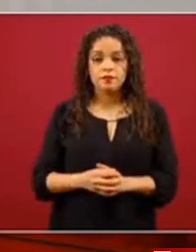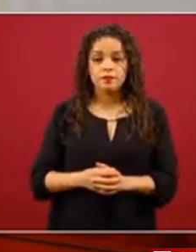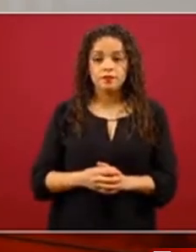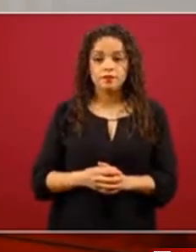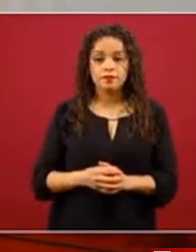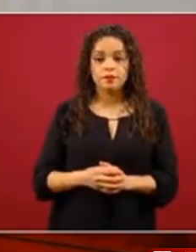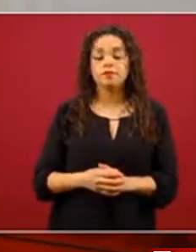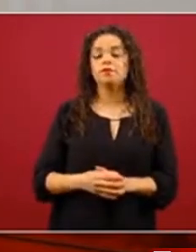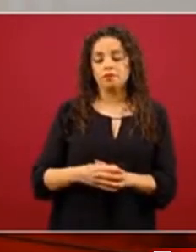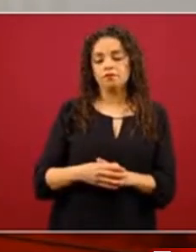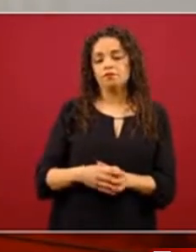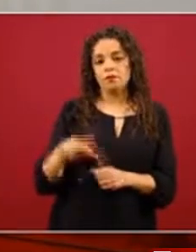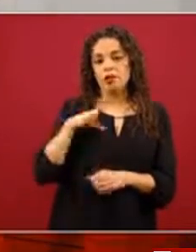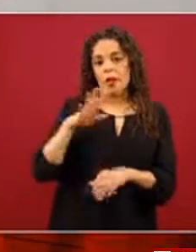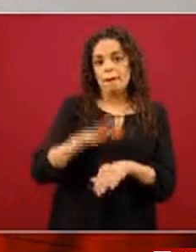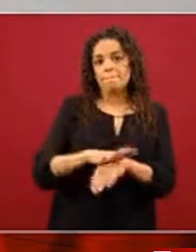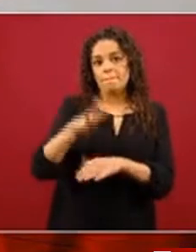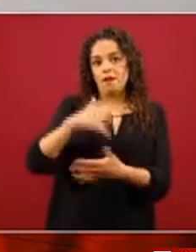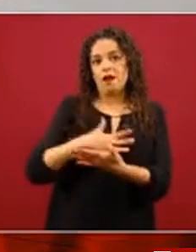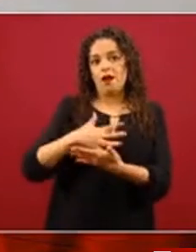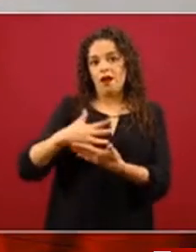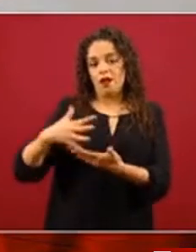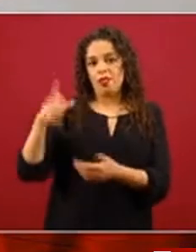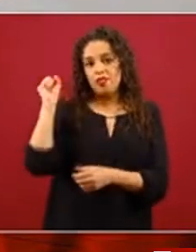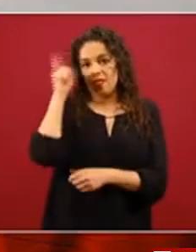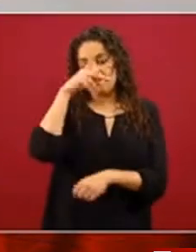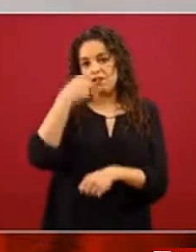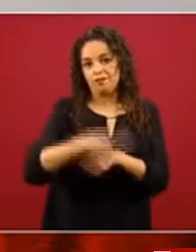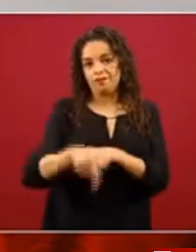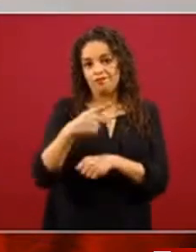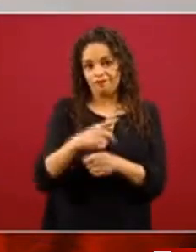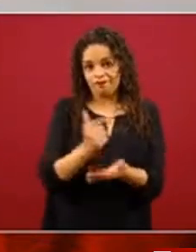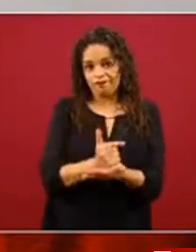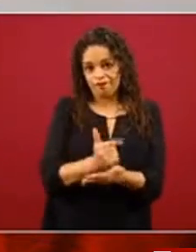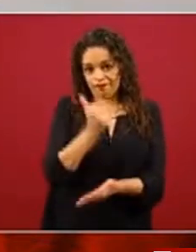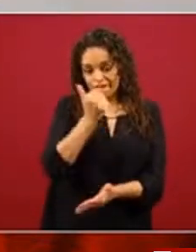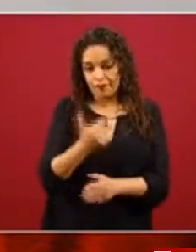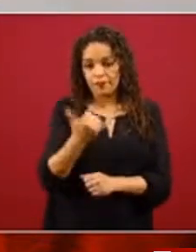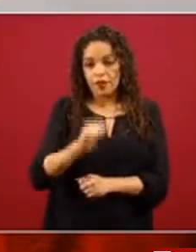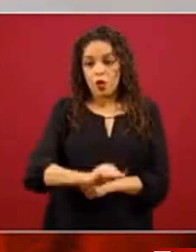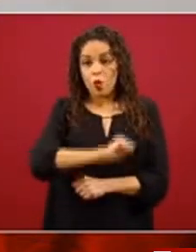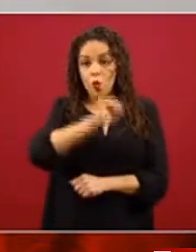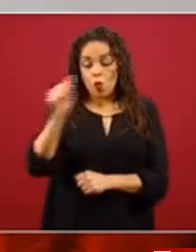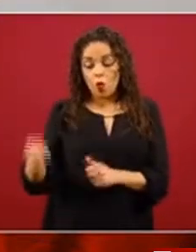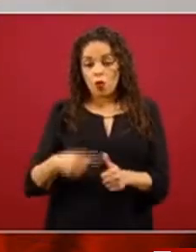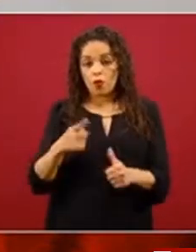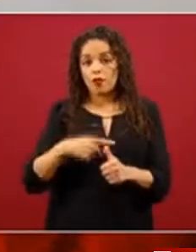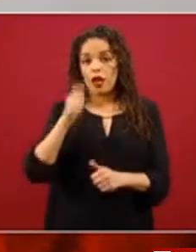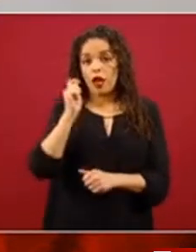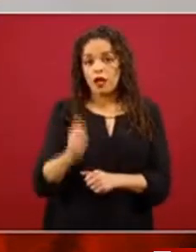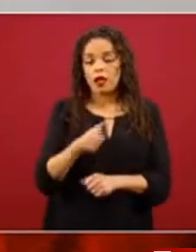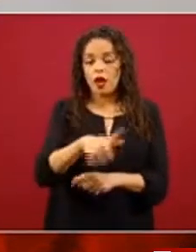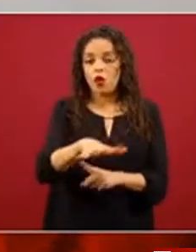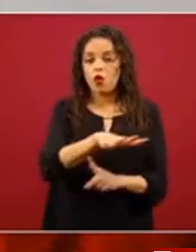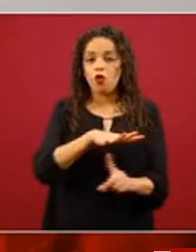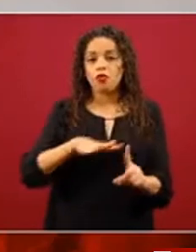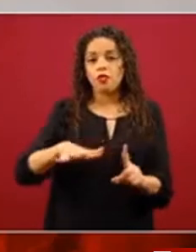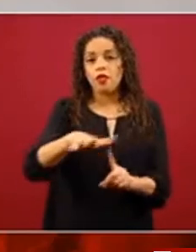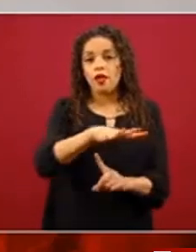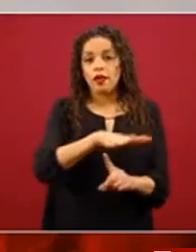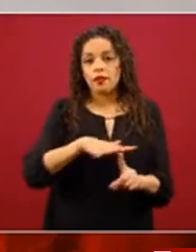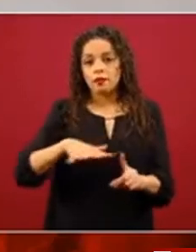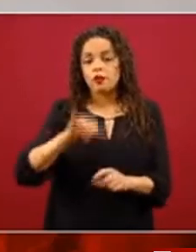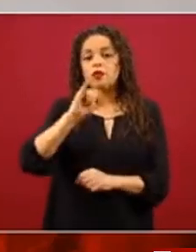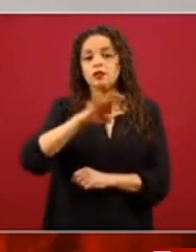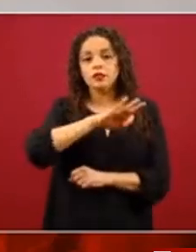mayor probabilidad de complicaciones. Y el siguiente es el contexto, la imposibilidad de mantener una sana